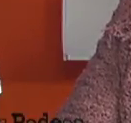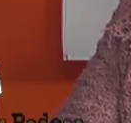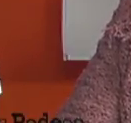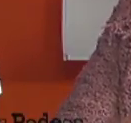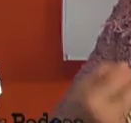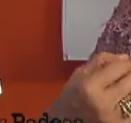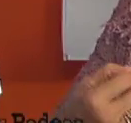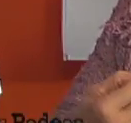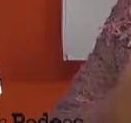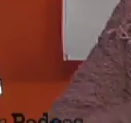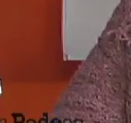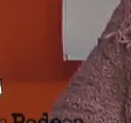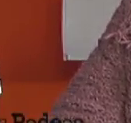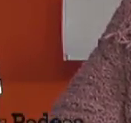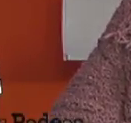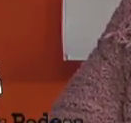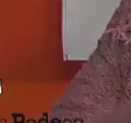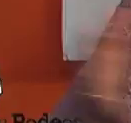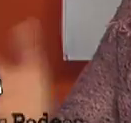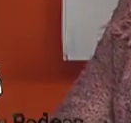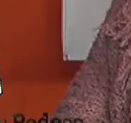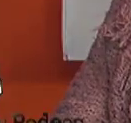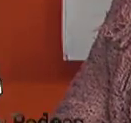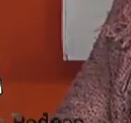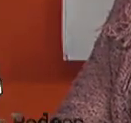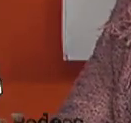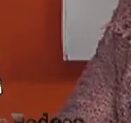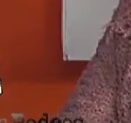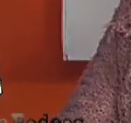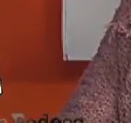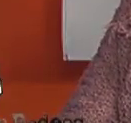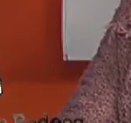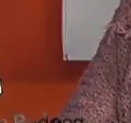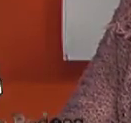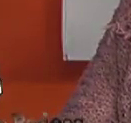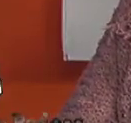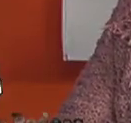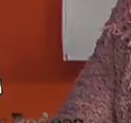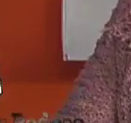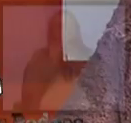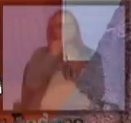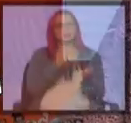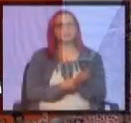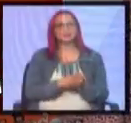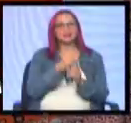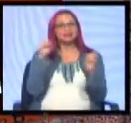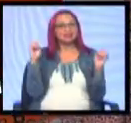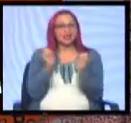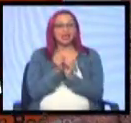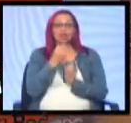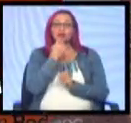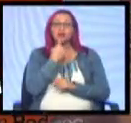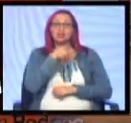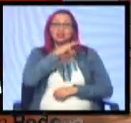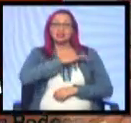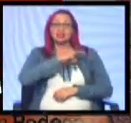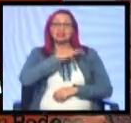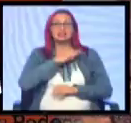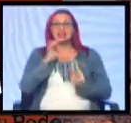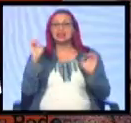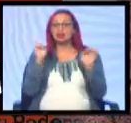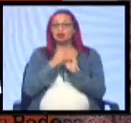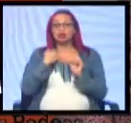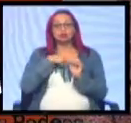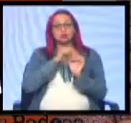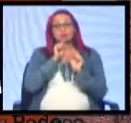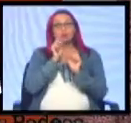y esa calidad de vida, inclusive nosotros mismos, porque cuando ponemos equipos en los hospitales, nadie nos garantiza que ninguno de